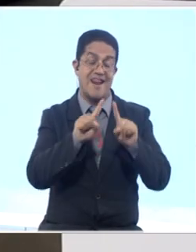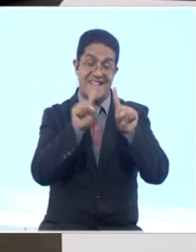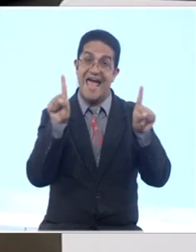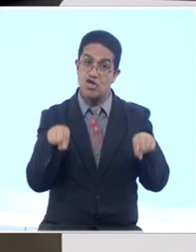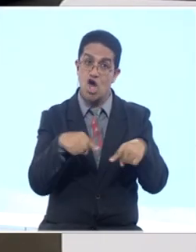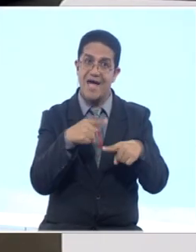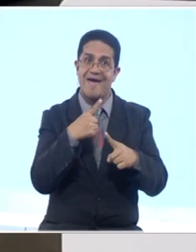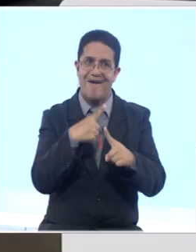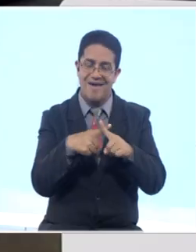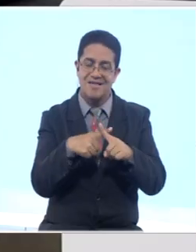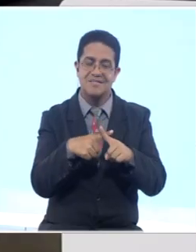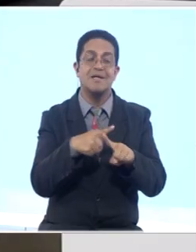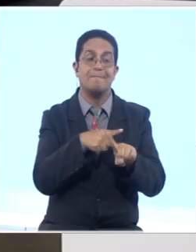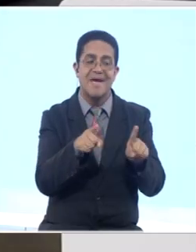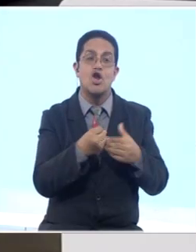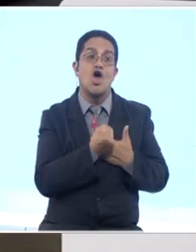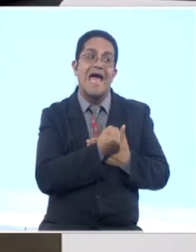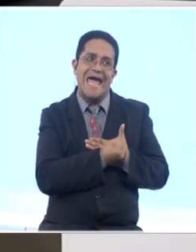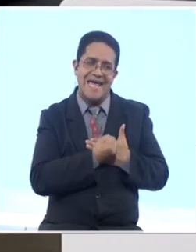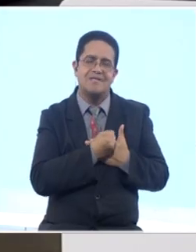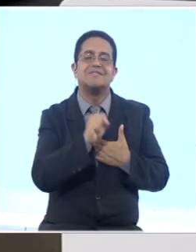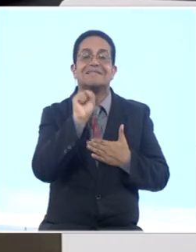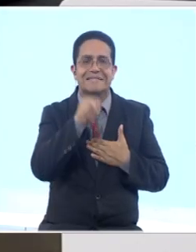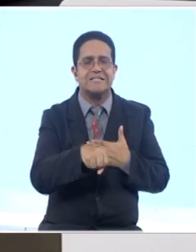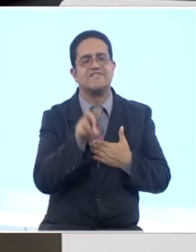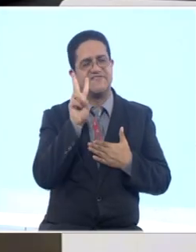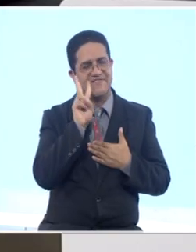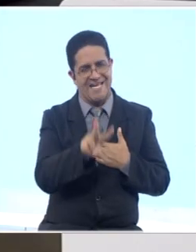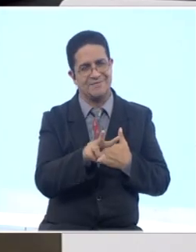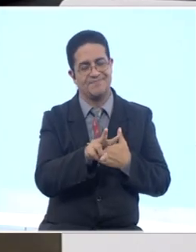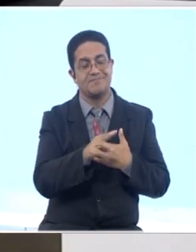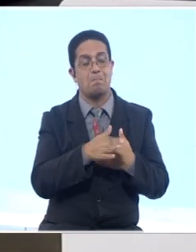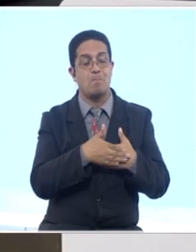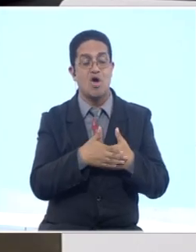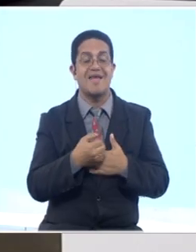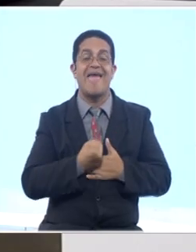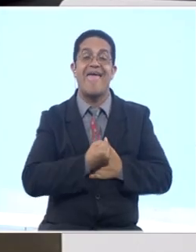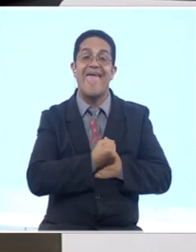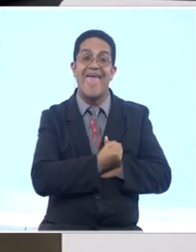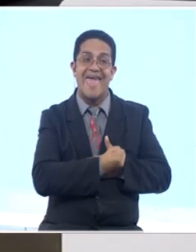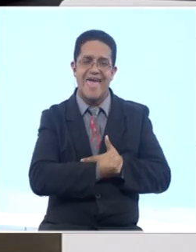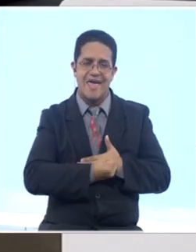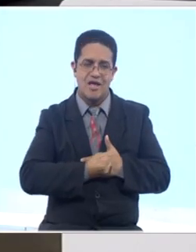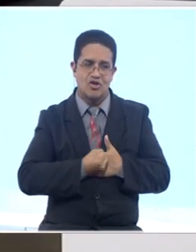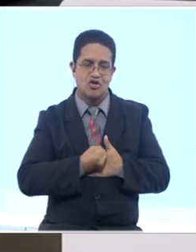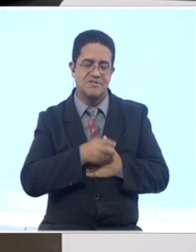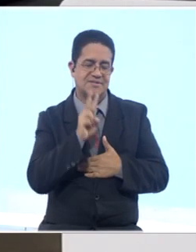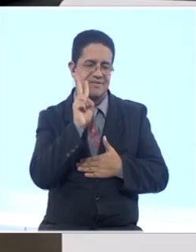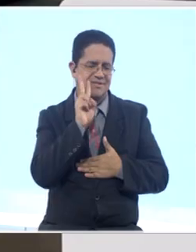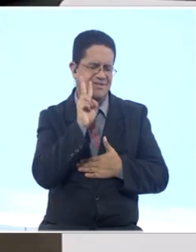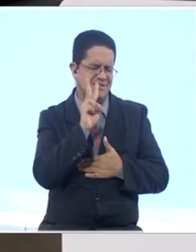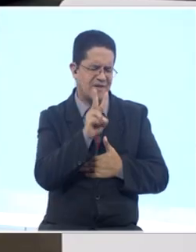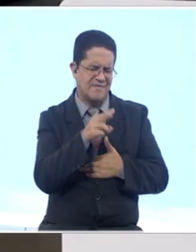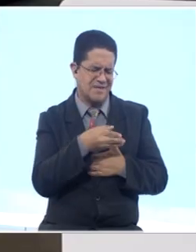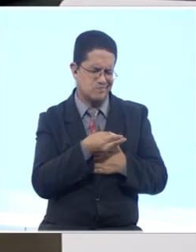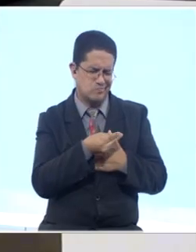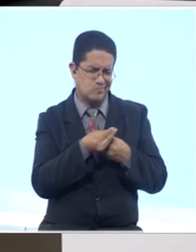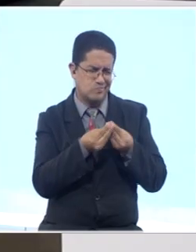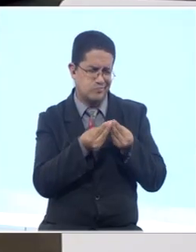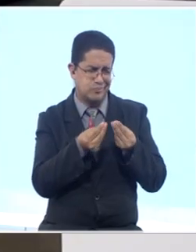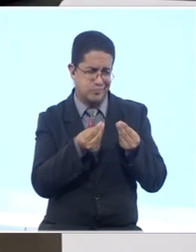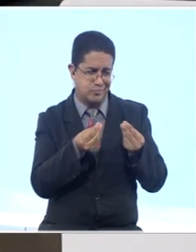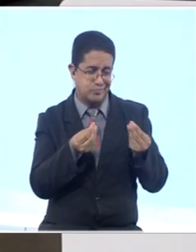X, y Pero por eco lo podemos ver. Porque en eco podemos ver la parte más superficial del hueso y a una